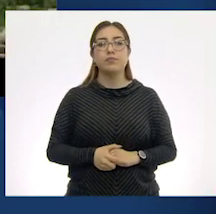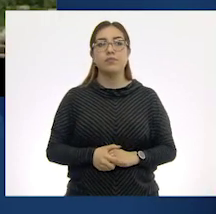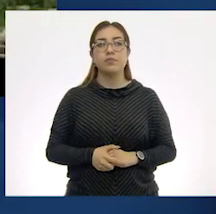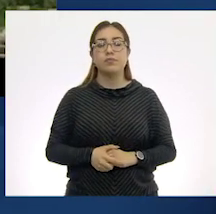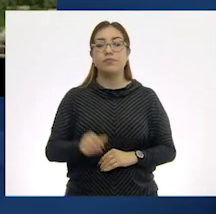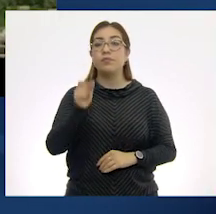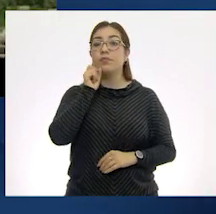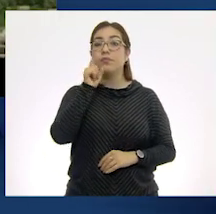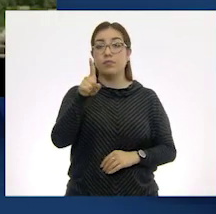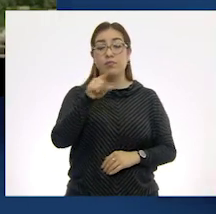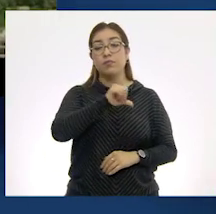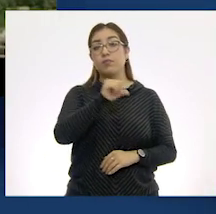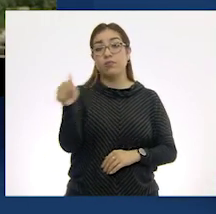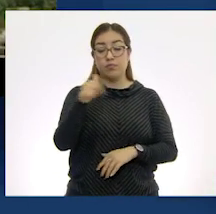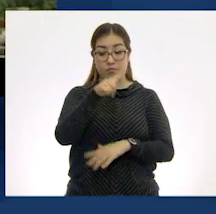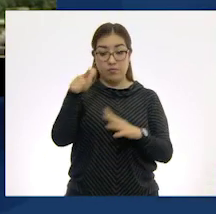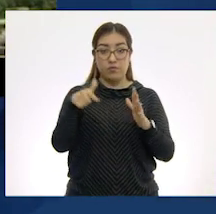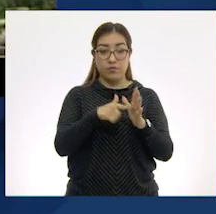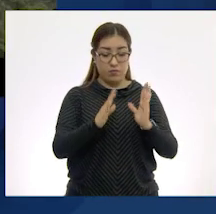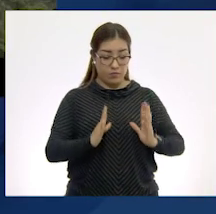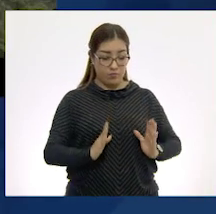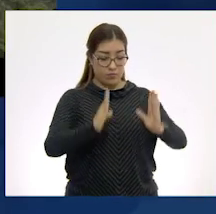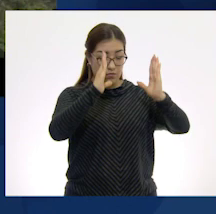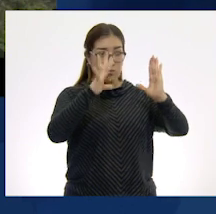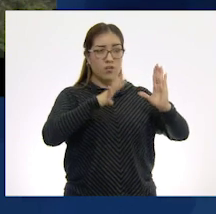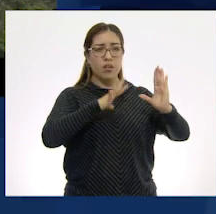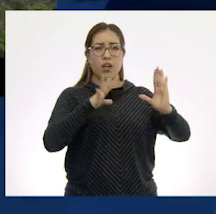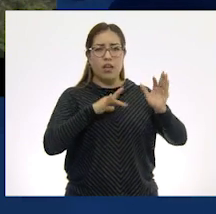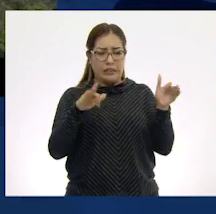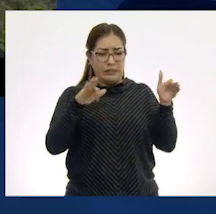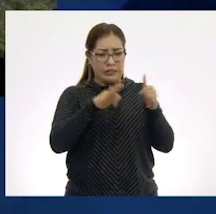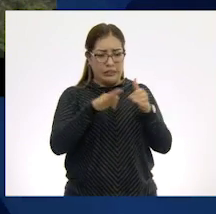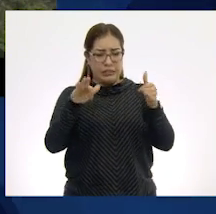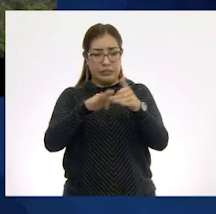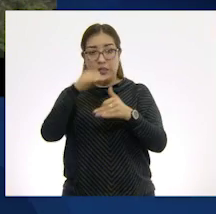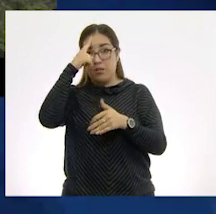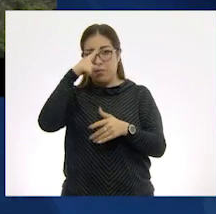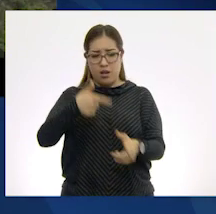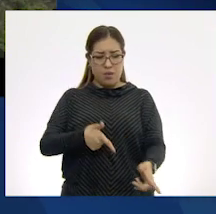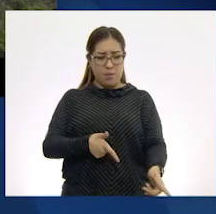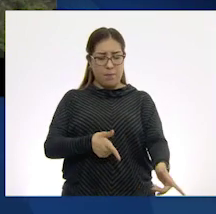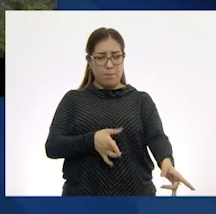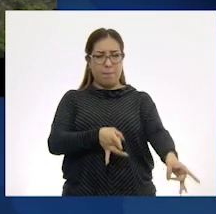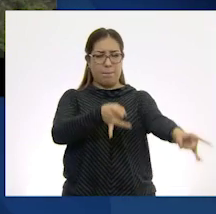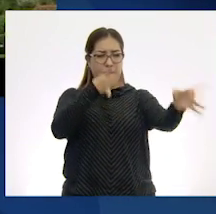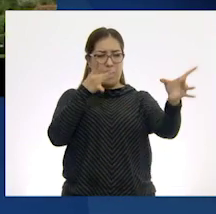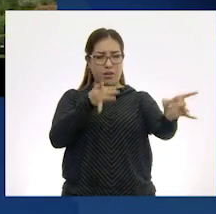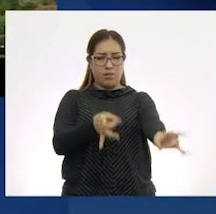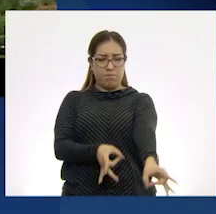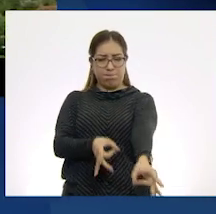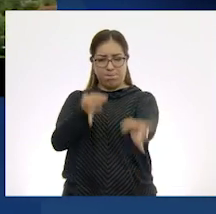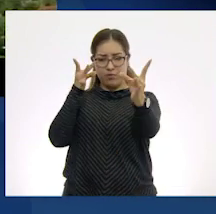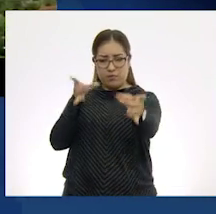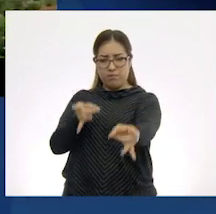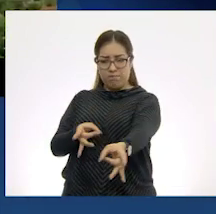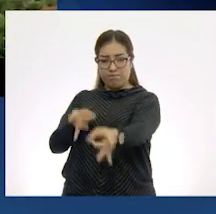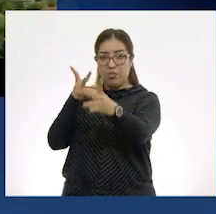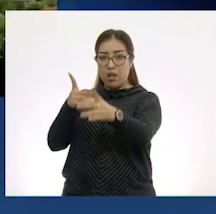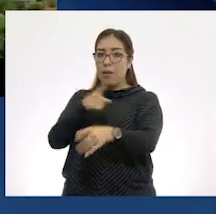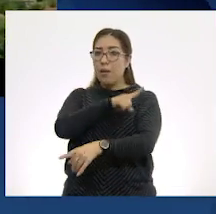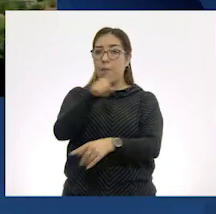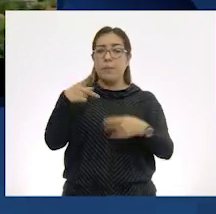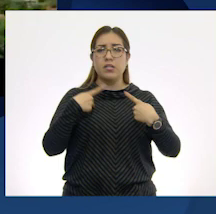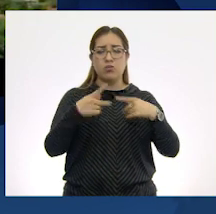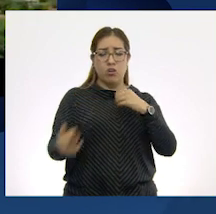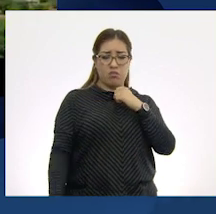Y las atalayas, ubicadas con una proximidad clave para lanzar flechas a intrusos y cubrir todos los espacios disponibles en el